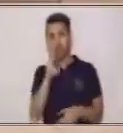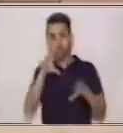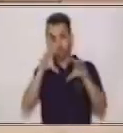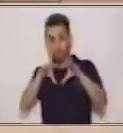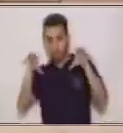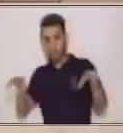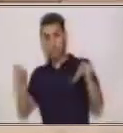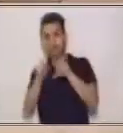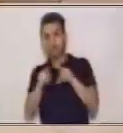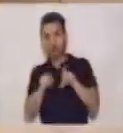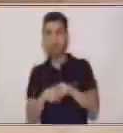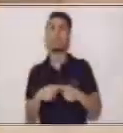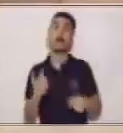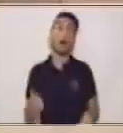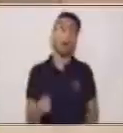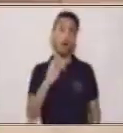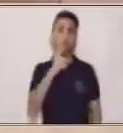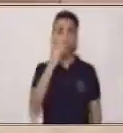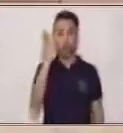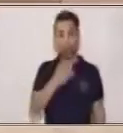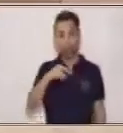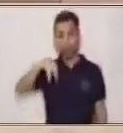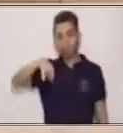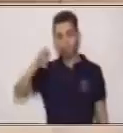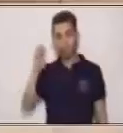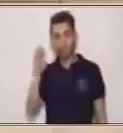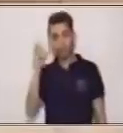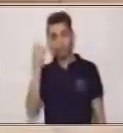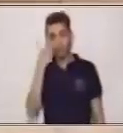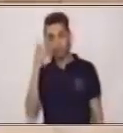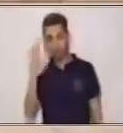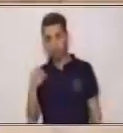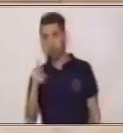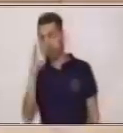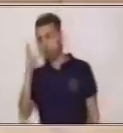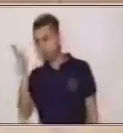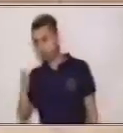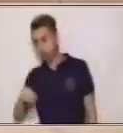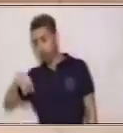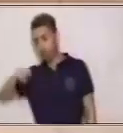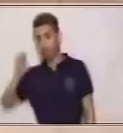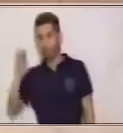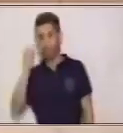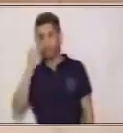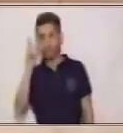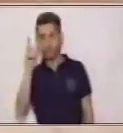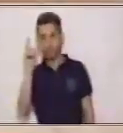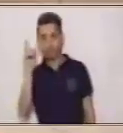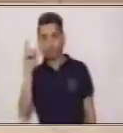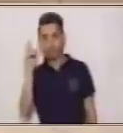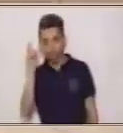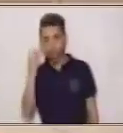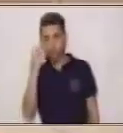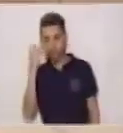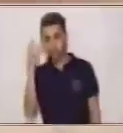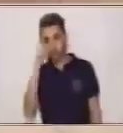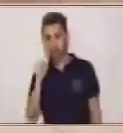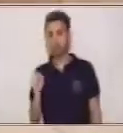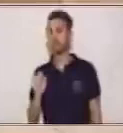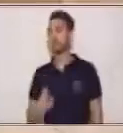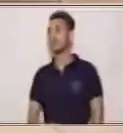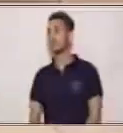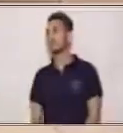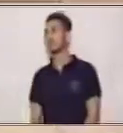medios tiene la unidad? Dos medios. Seguimos porque vamos a aprender más. Ahora, vamos a